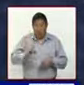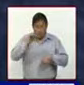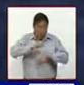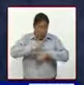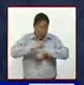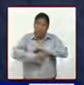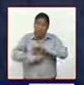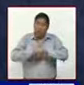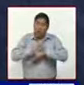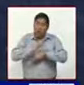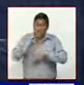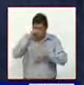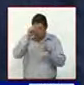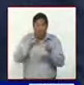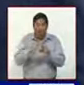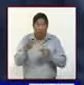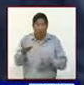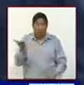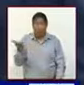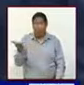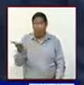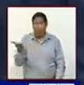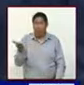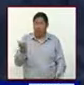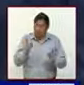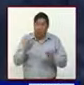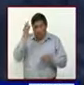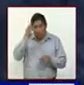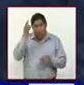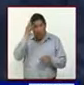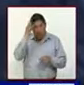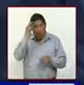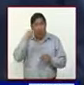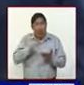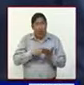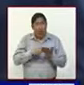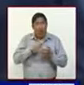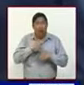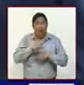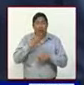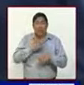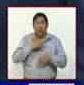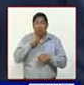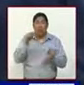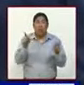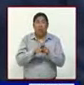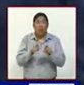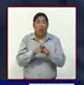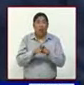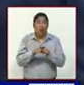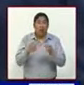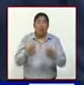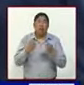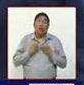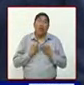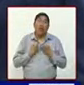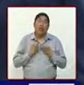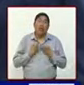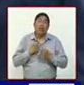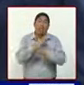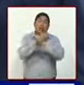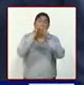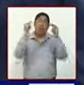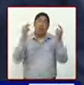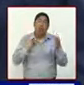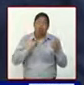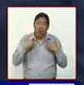reloj que era de su hermano. Aquí está, ya le he dicho al mismo fiscal ahí, este reloj es de mi hermana. Nos han regalado en una Navidad,